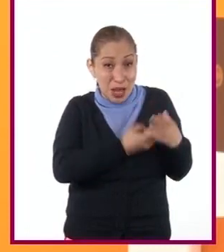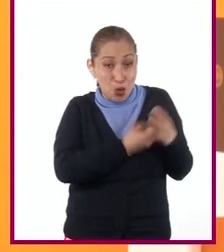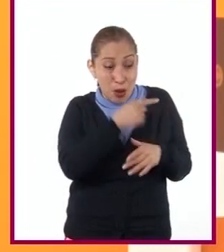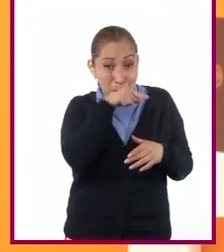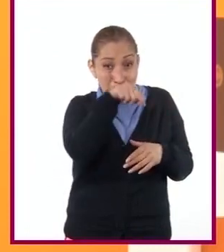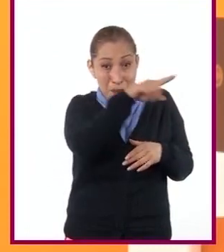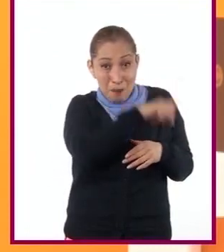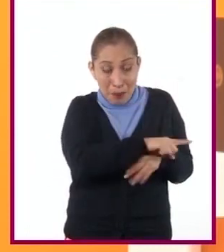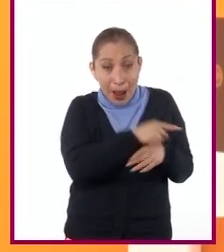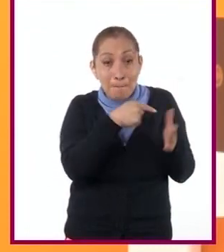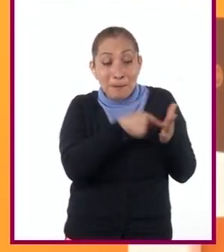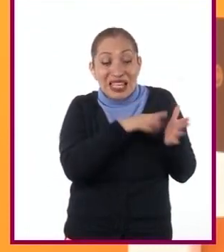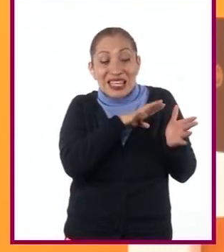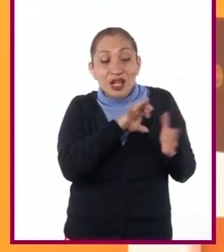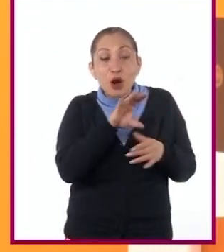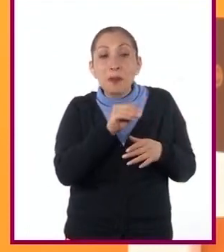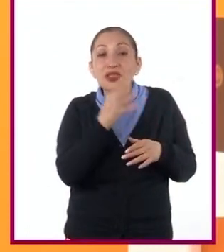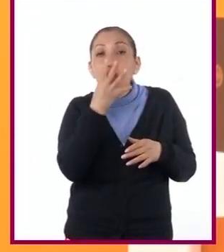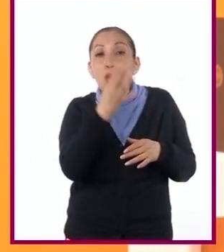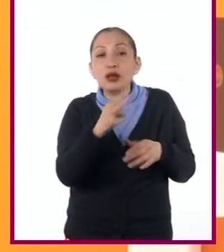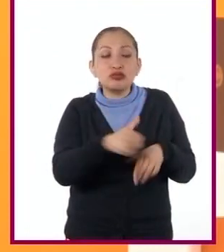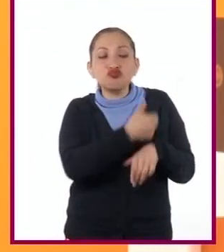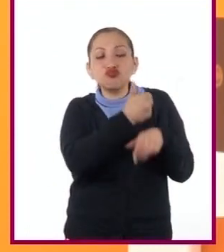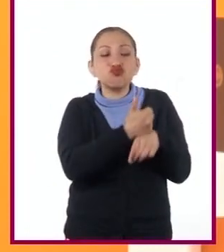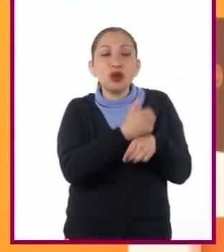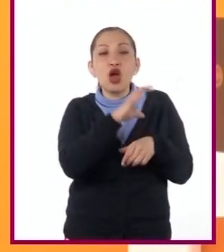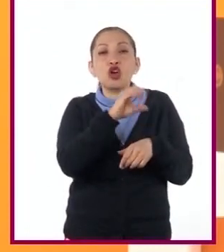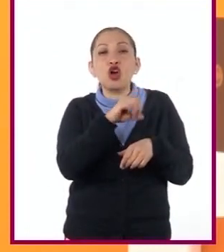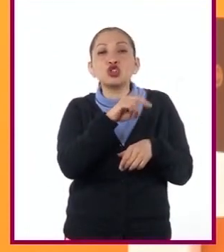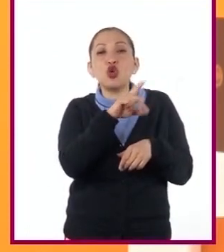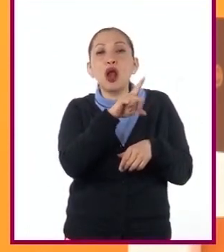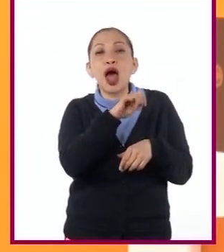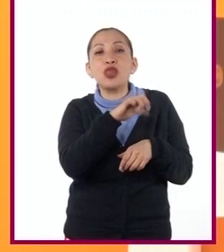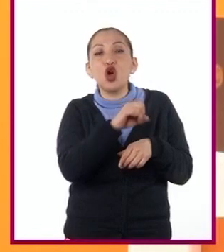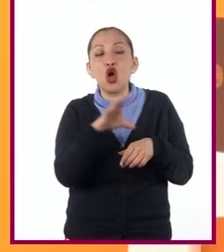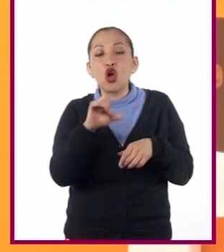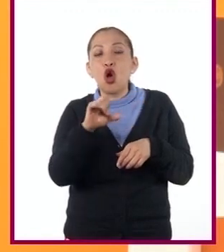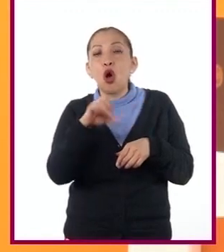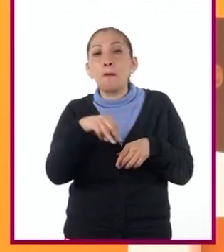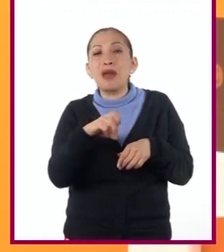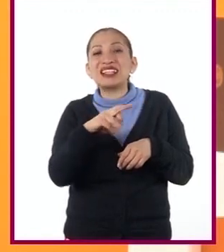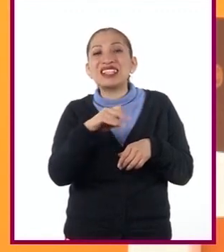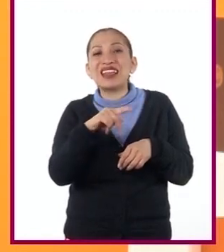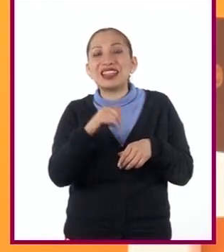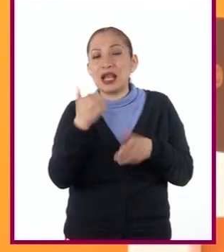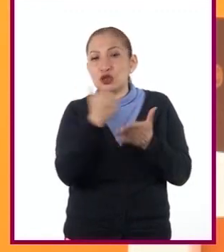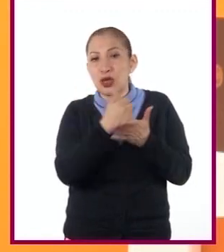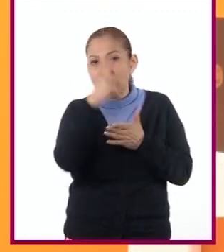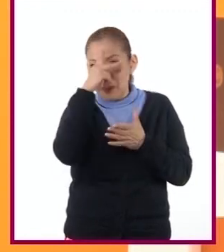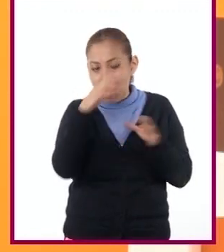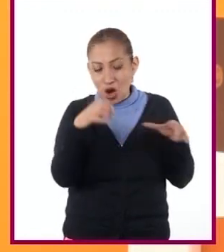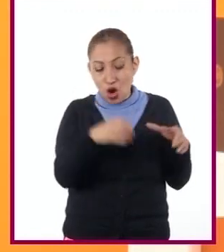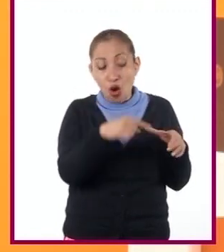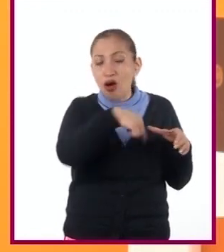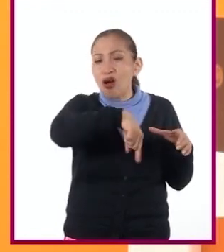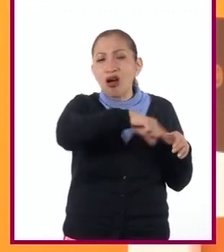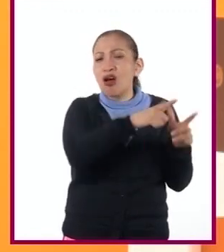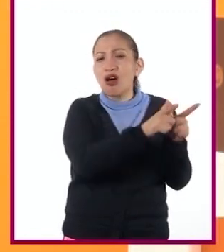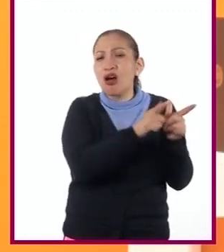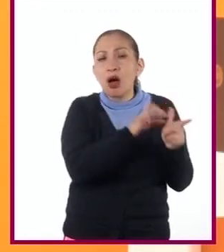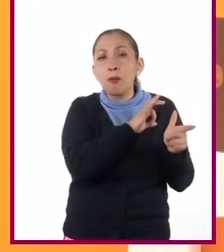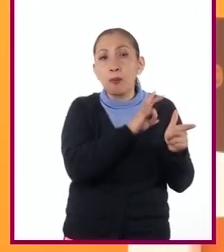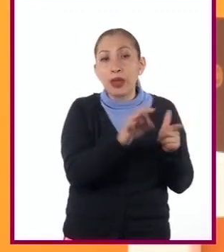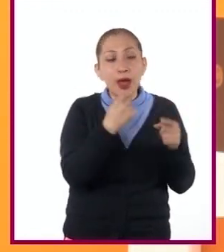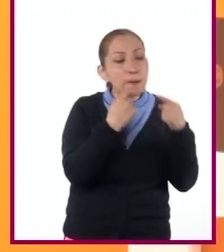en 1594 el Consulado de Comerciantes de la Ciudad de México, institución donde se